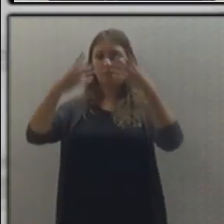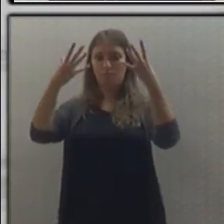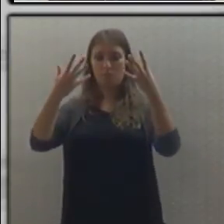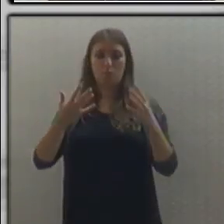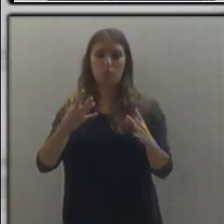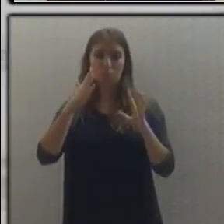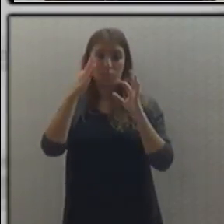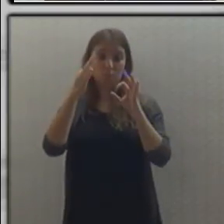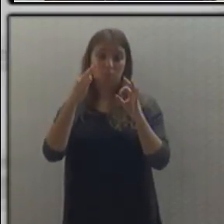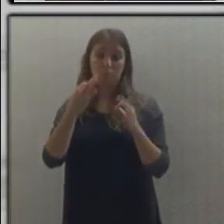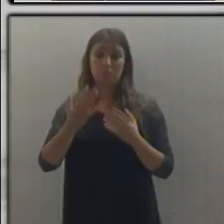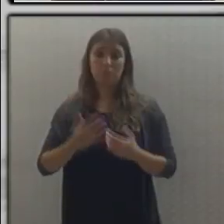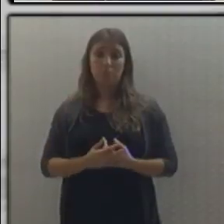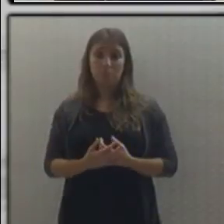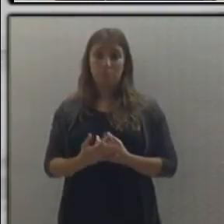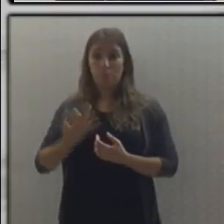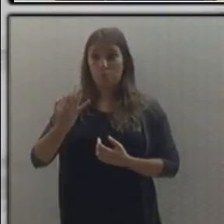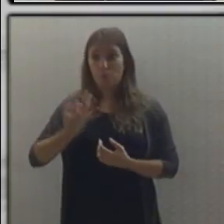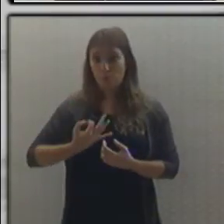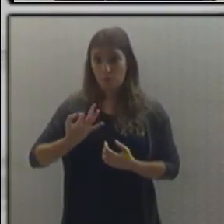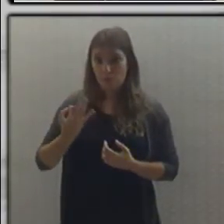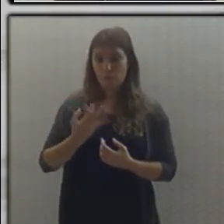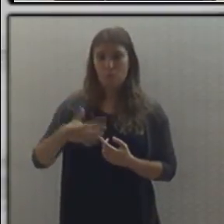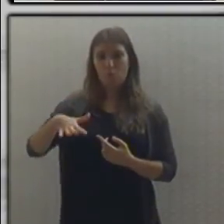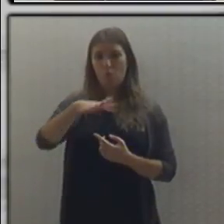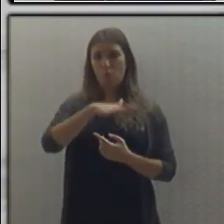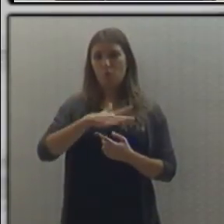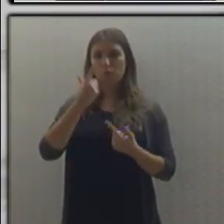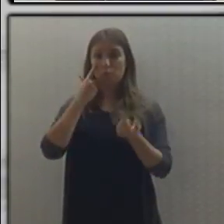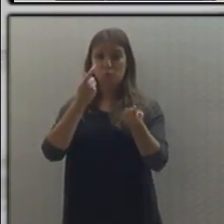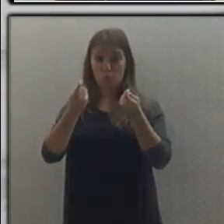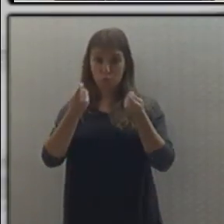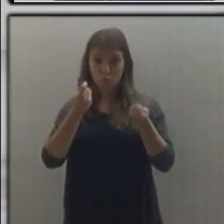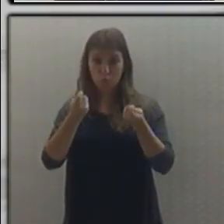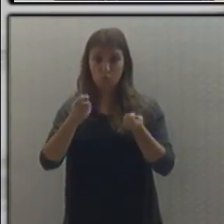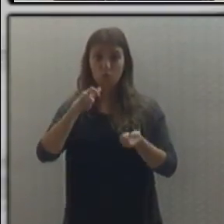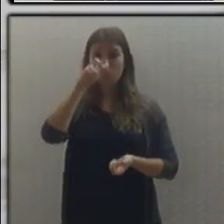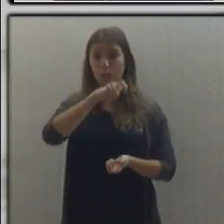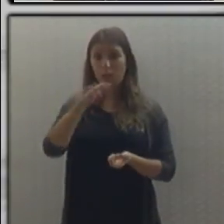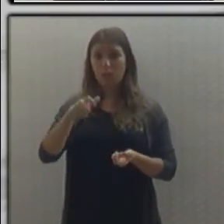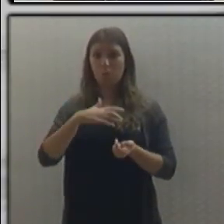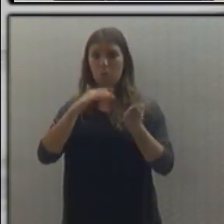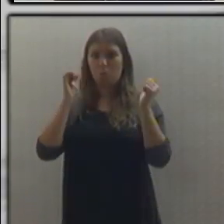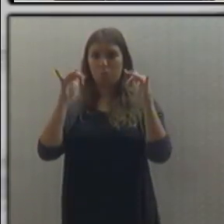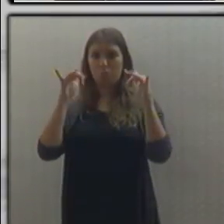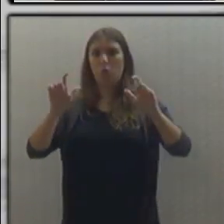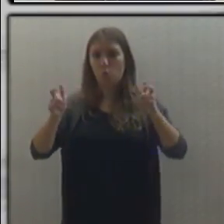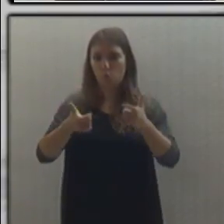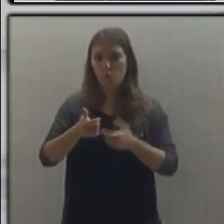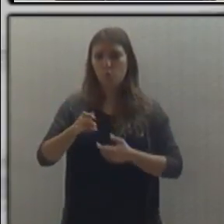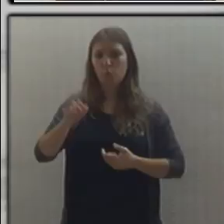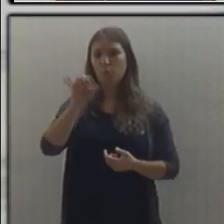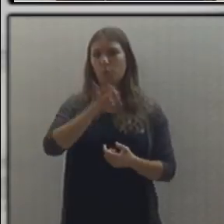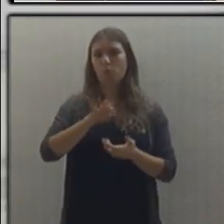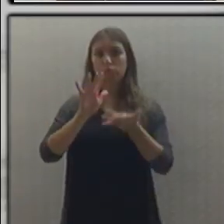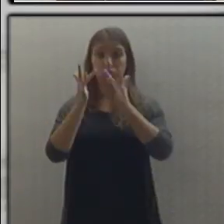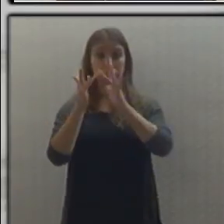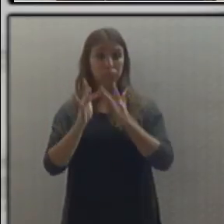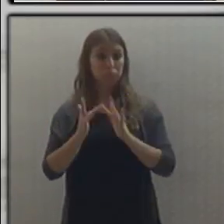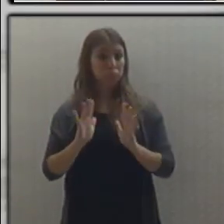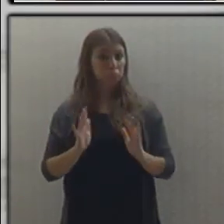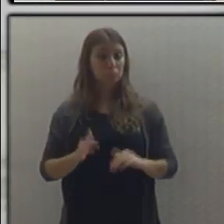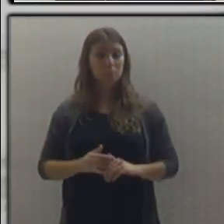Está claro que tiene que haber esas zonas controladas donde la gente pueda reunirse, donde pueda